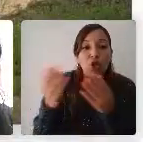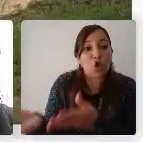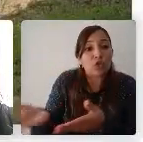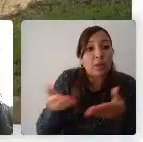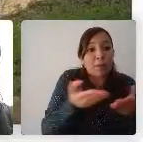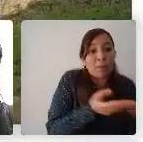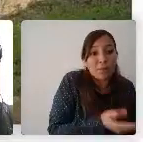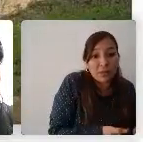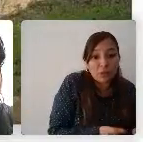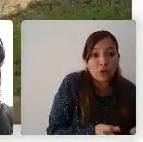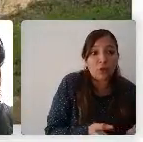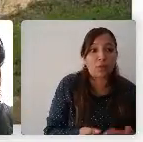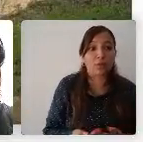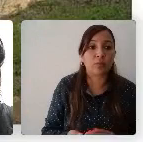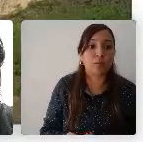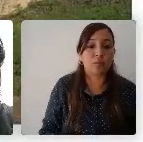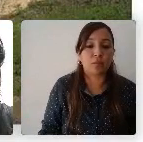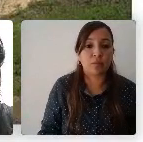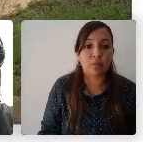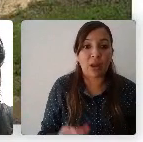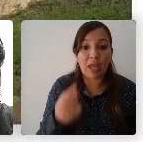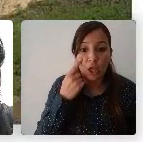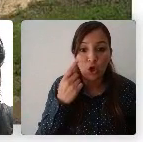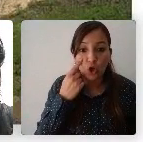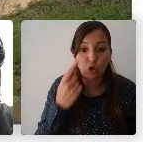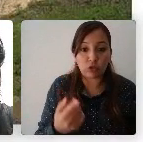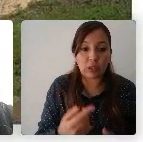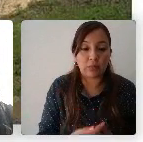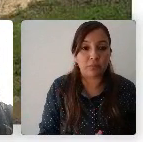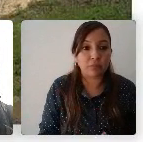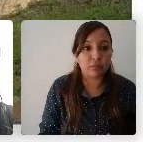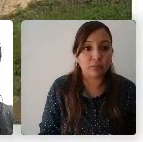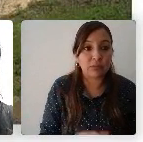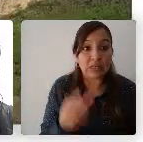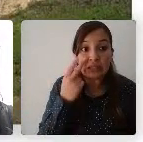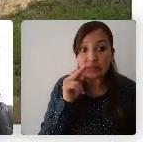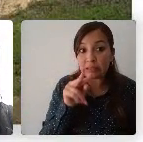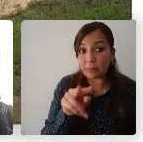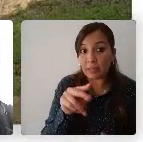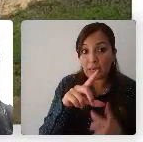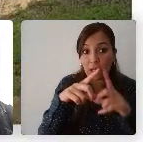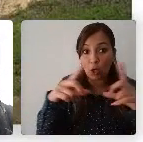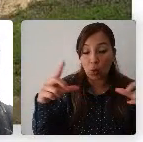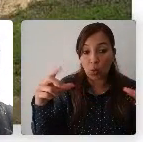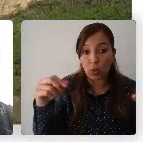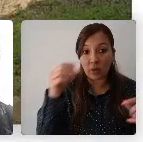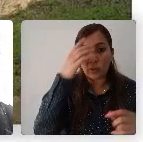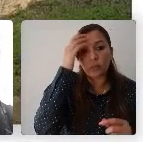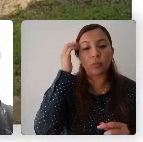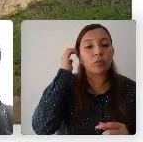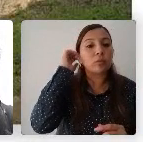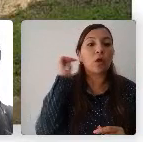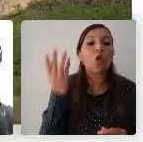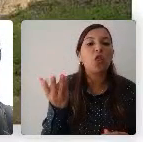puedan visitarla. Y si estamos de servicios, pues desde ya existen